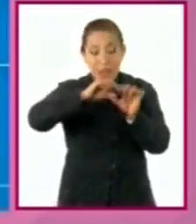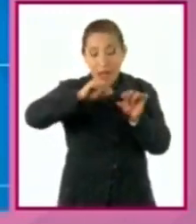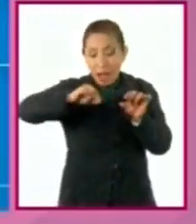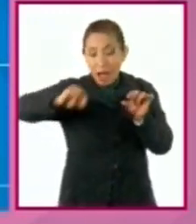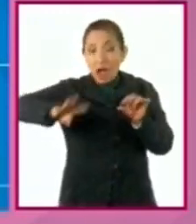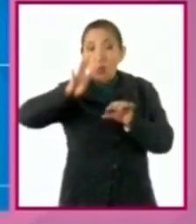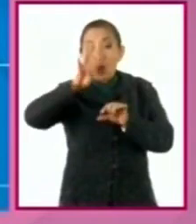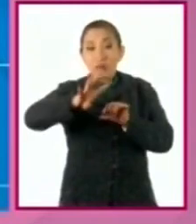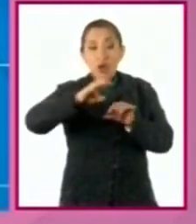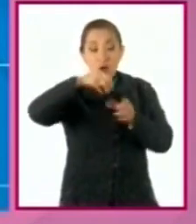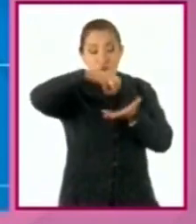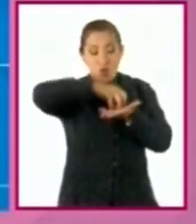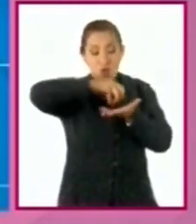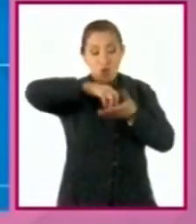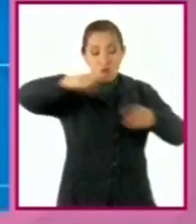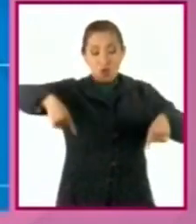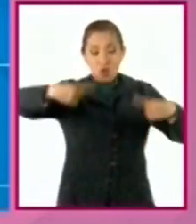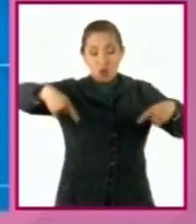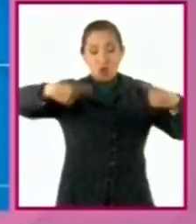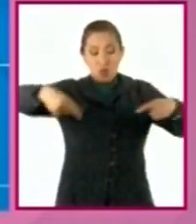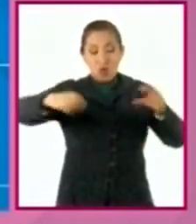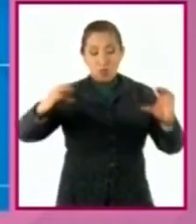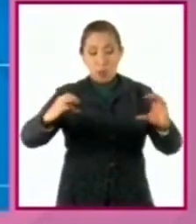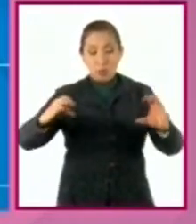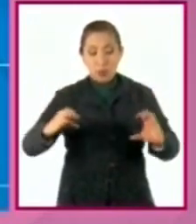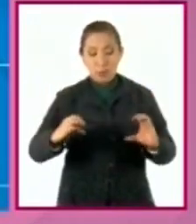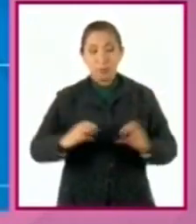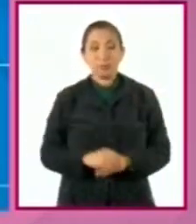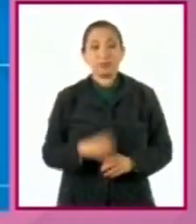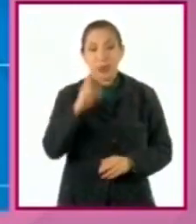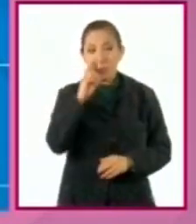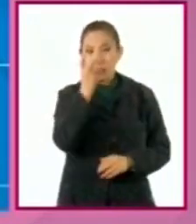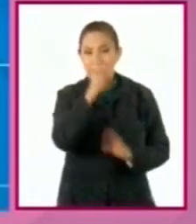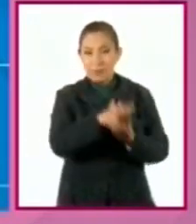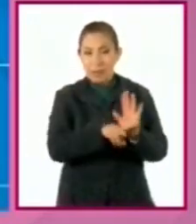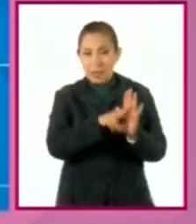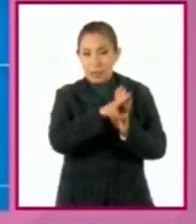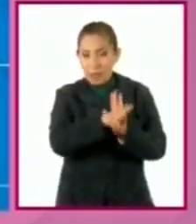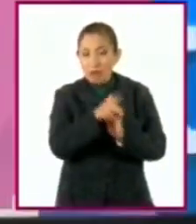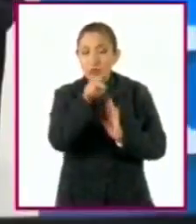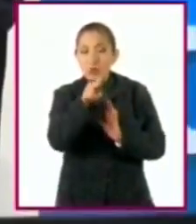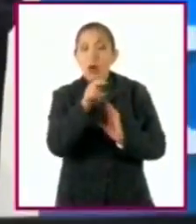4 tapitas para las llantas. Veamos el siguiente video,